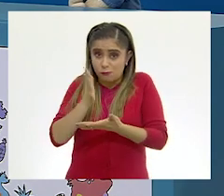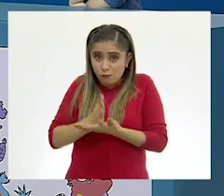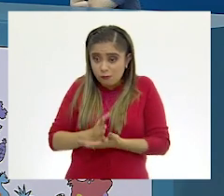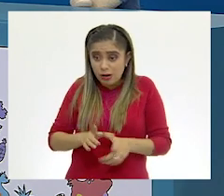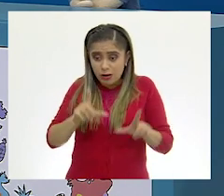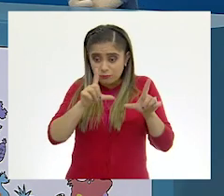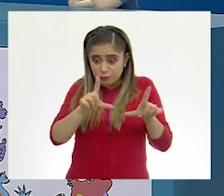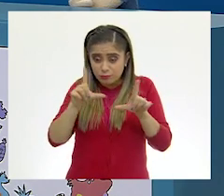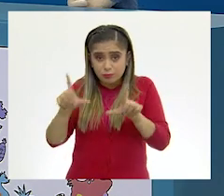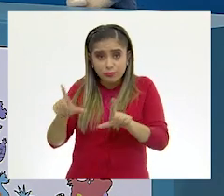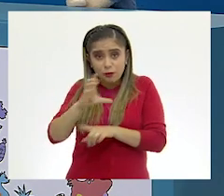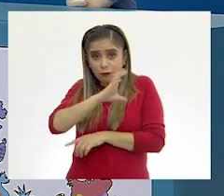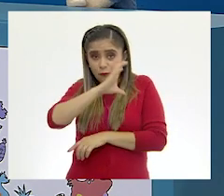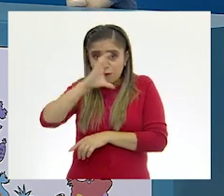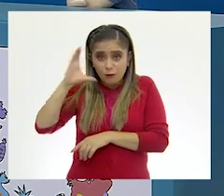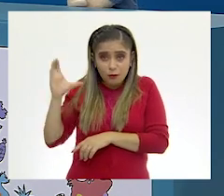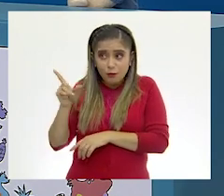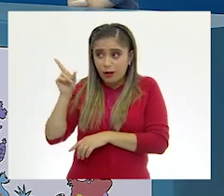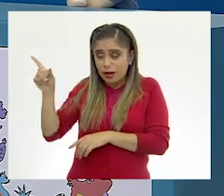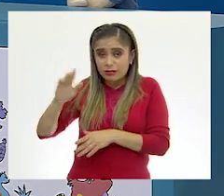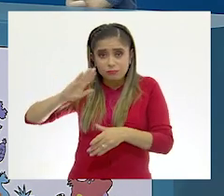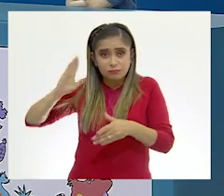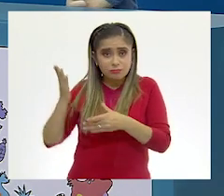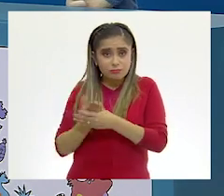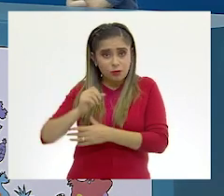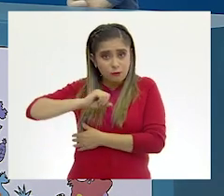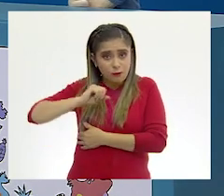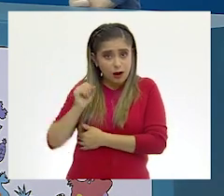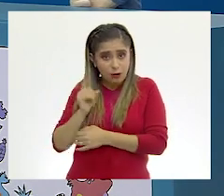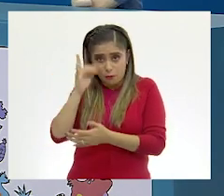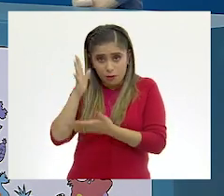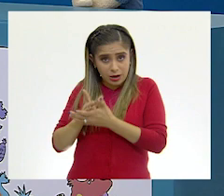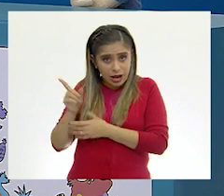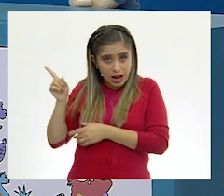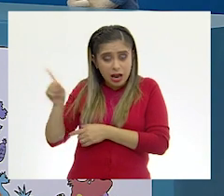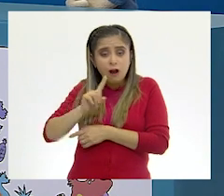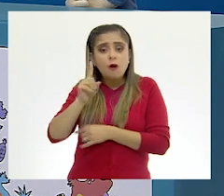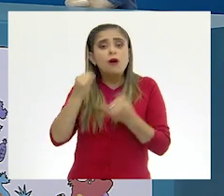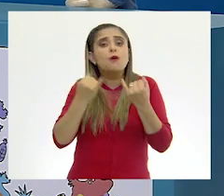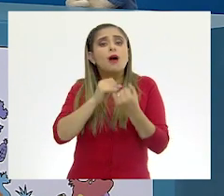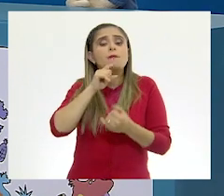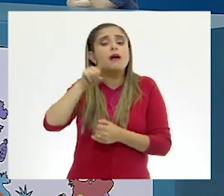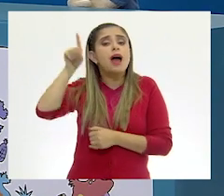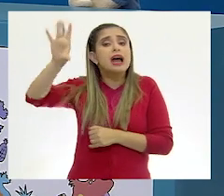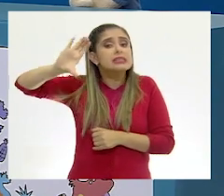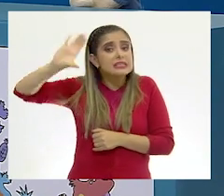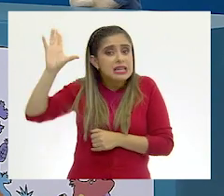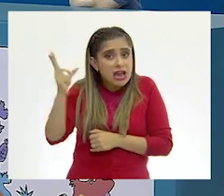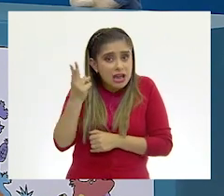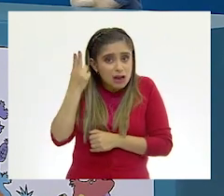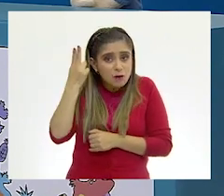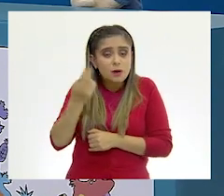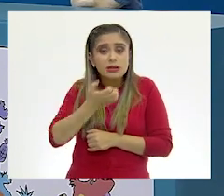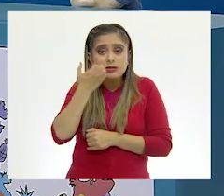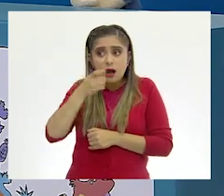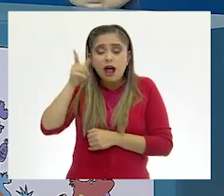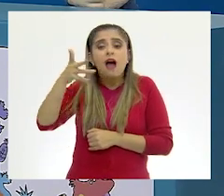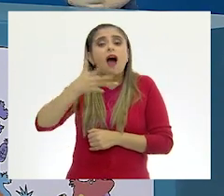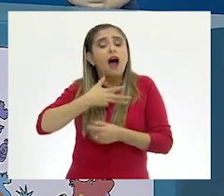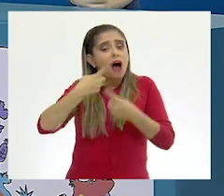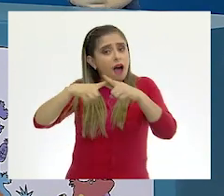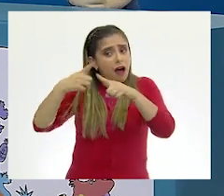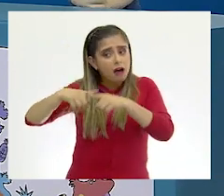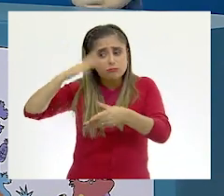excepcionales fotografías de Archivo Casasola. La Filmoteca de la UNAM resguarda entre muchos otros invaluables